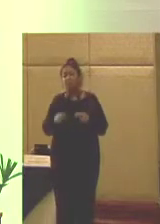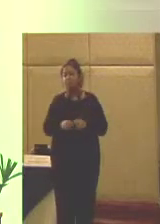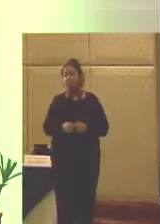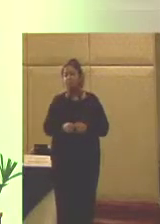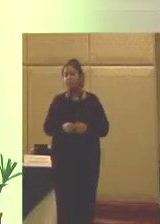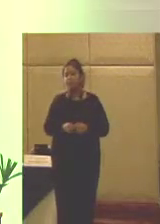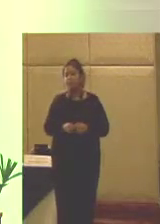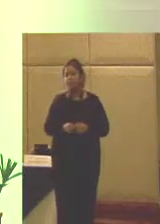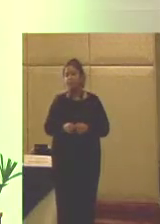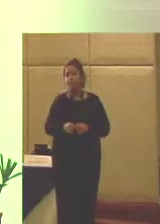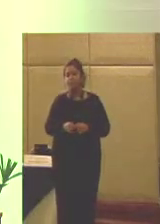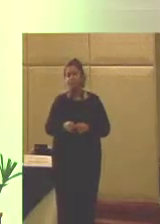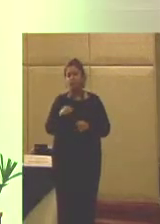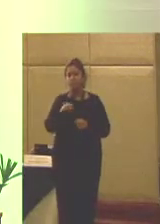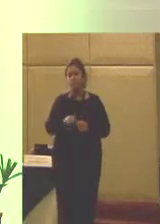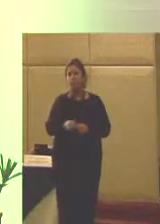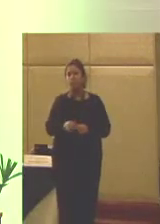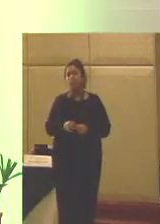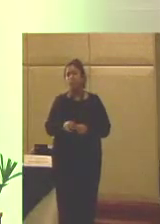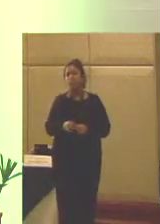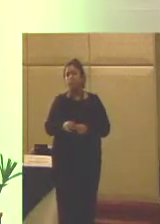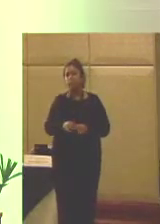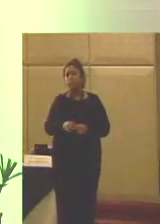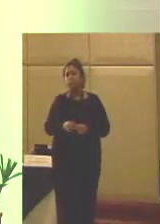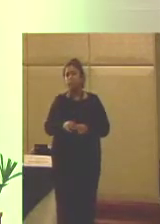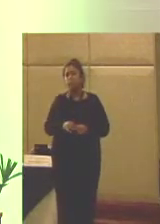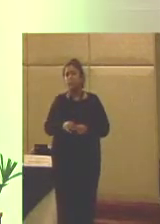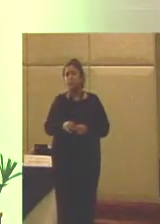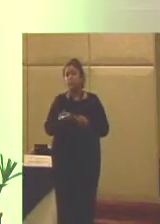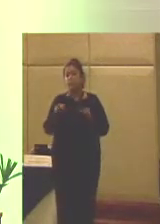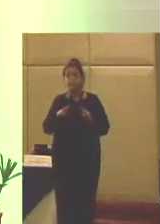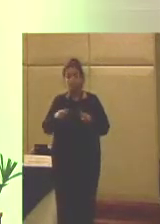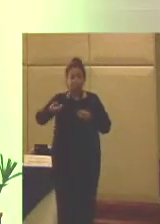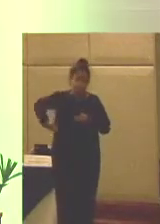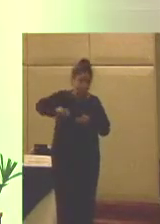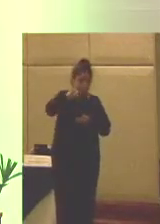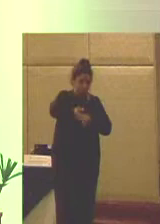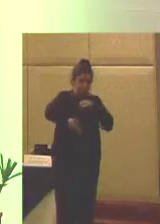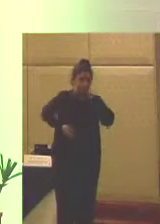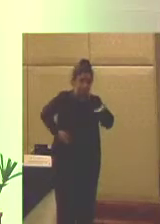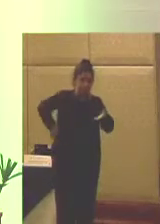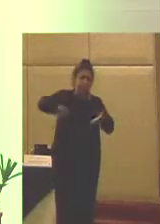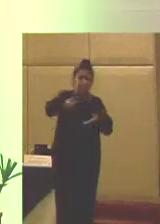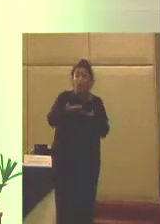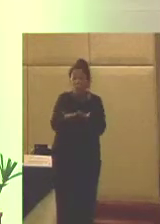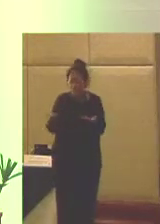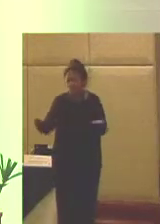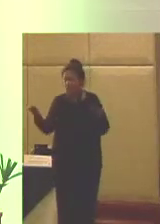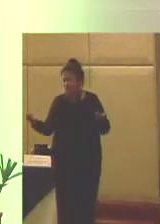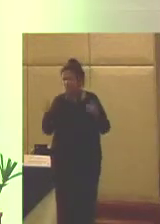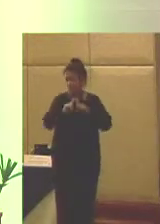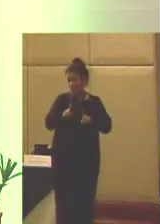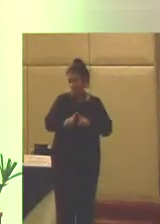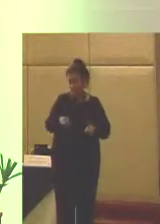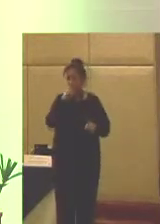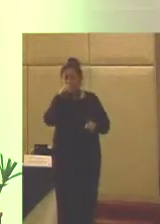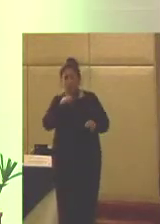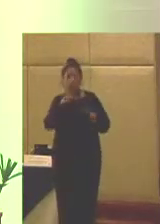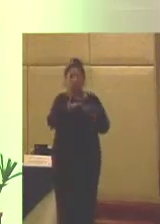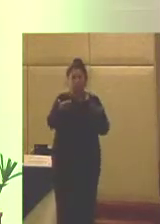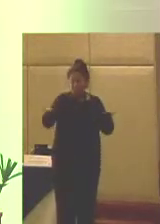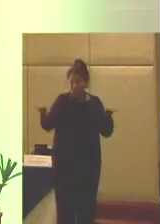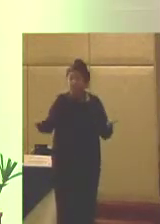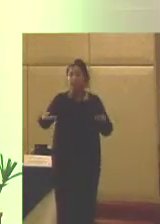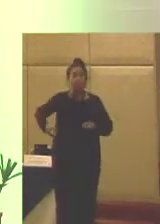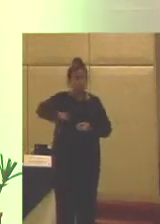Fonden contempla una ventanilla en la que provee insumos para los momentos de la emergencia y atención a la población, y